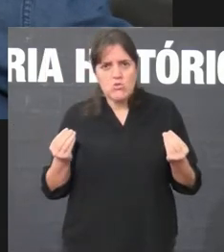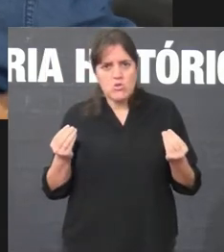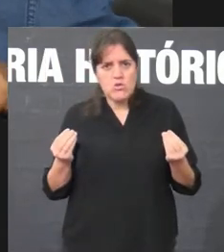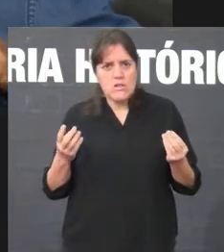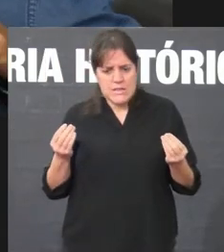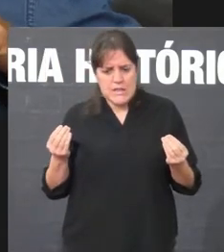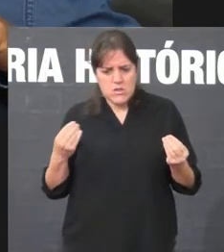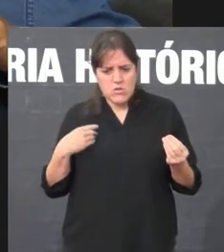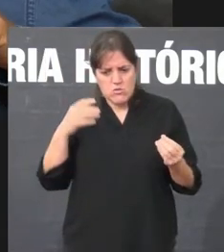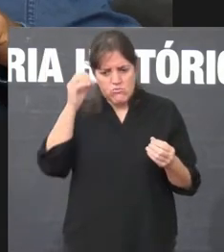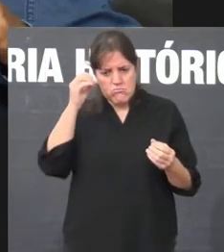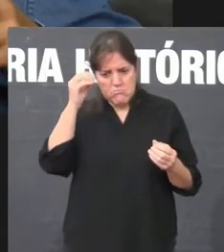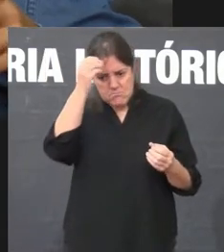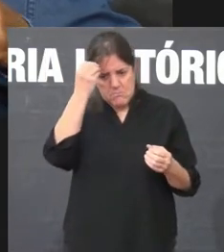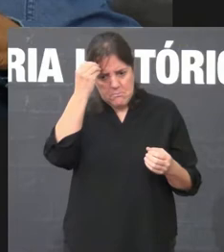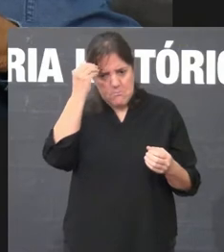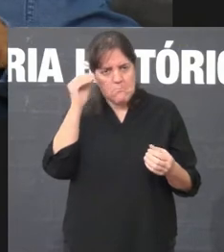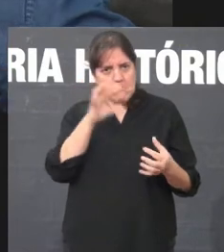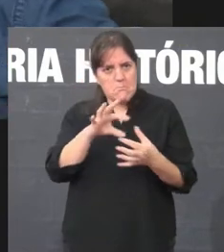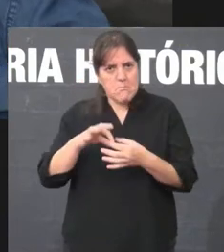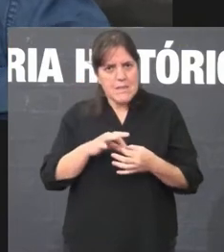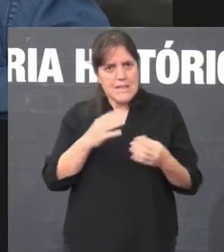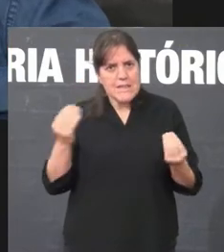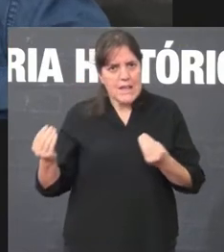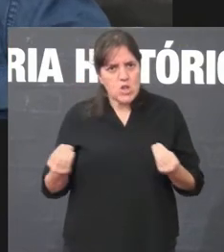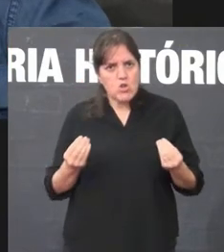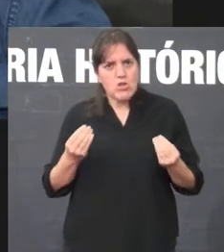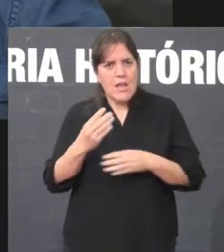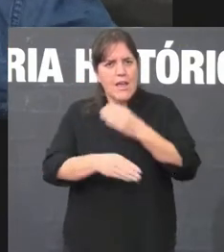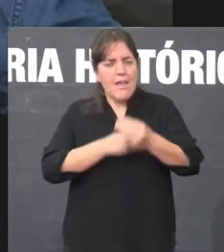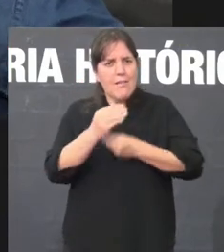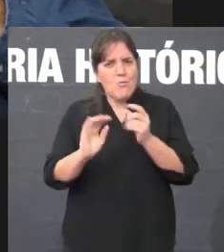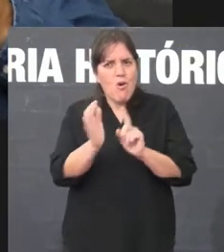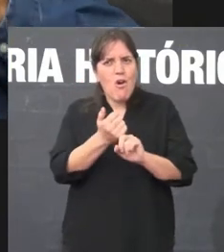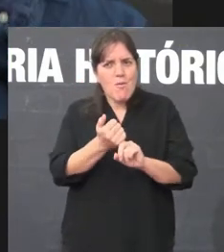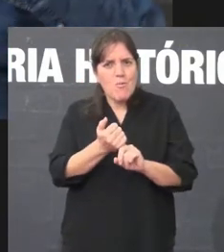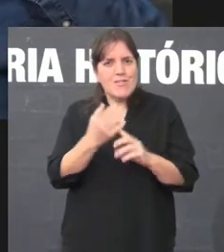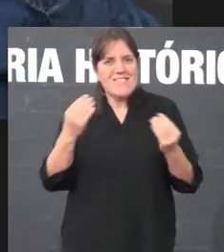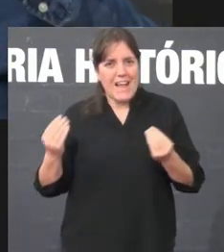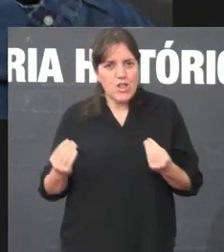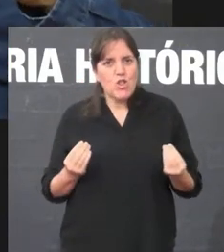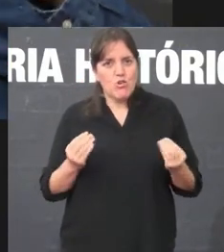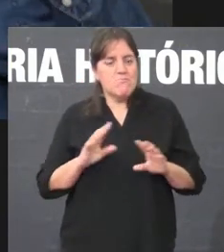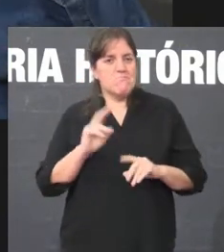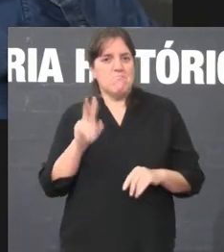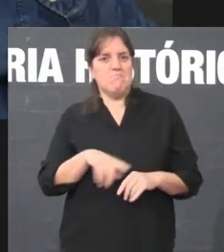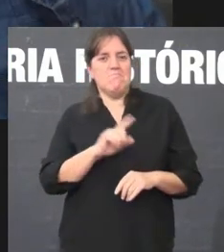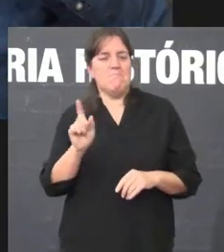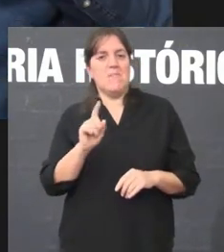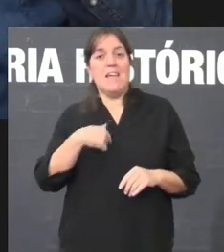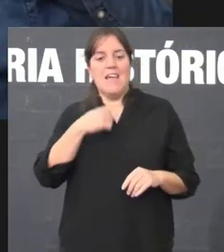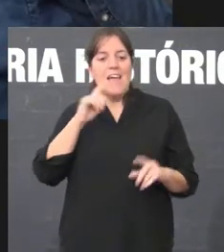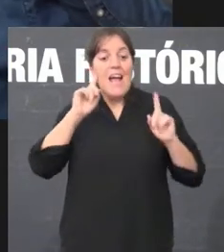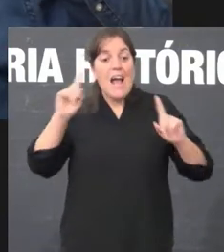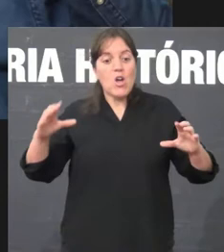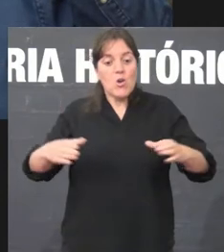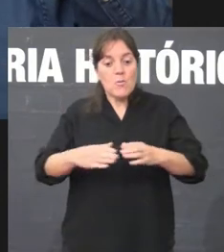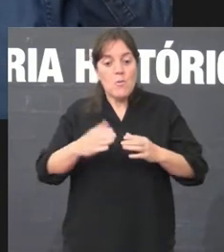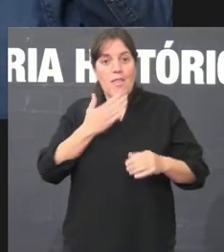y que habríamos hecho lo que hemos hecho. De hecho, si cualquier persona de mi generación